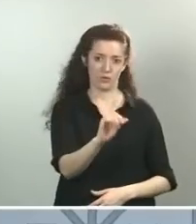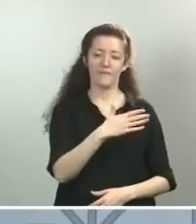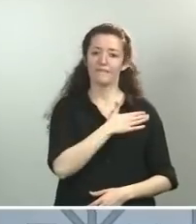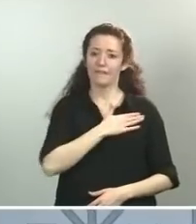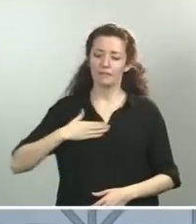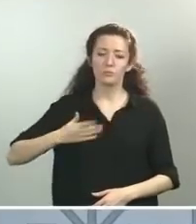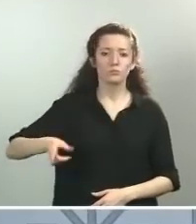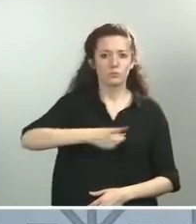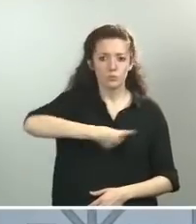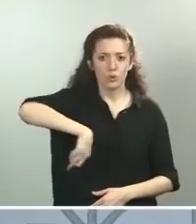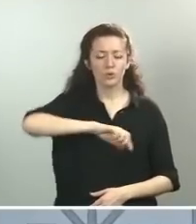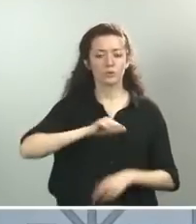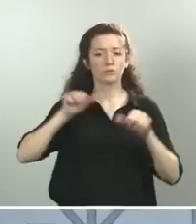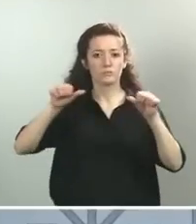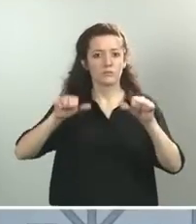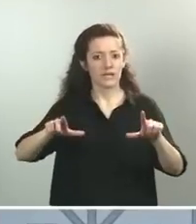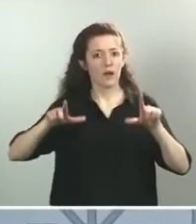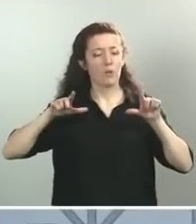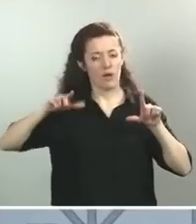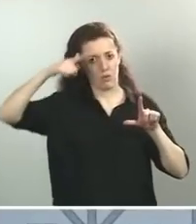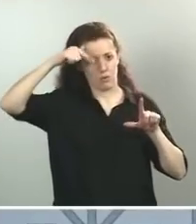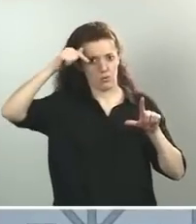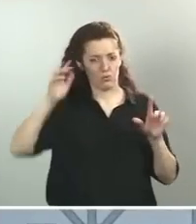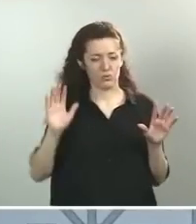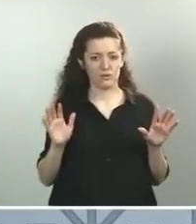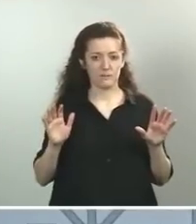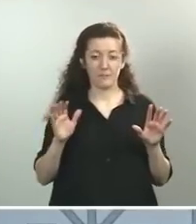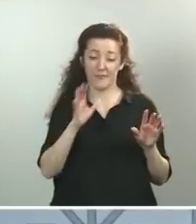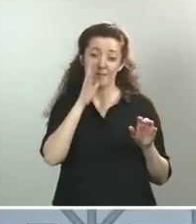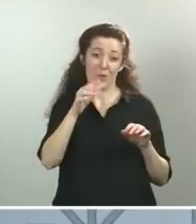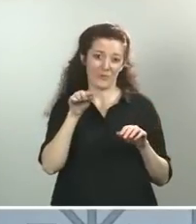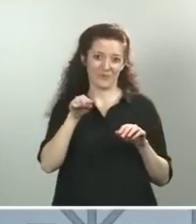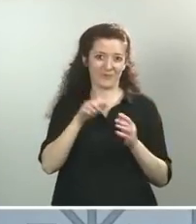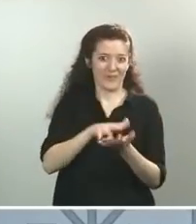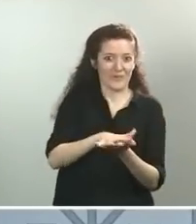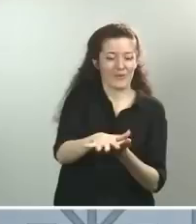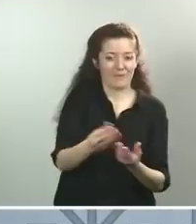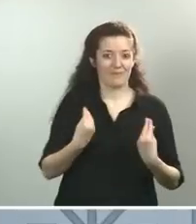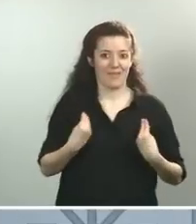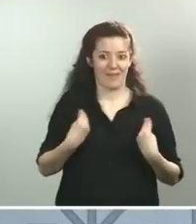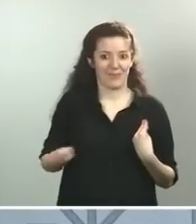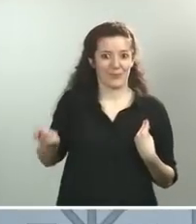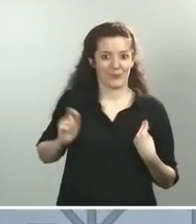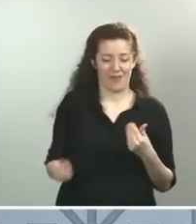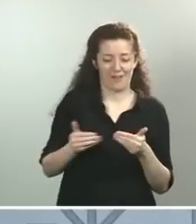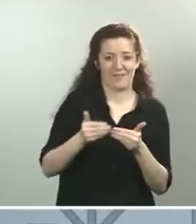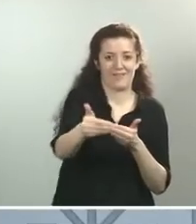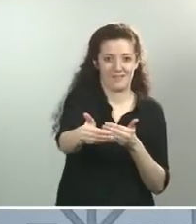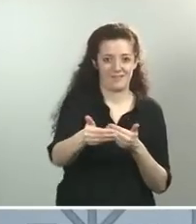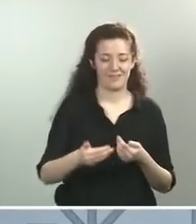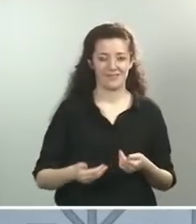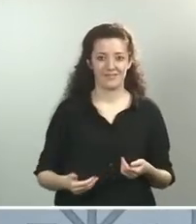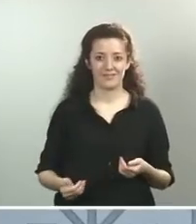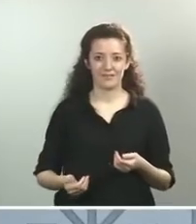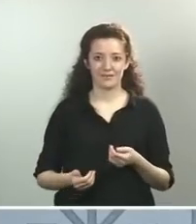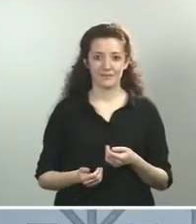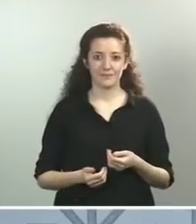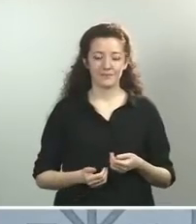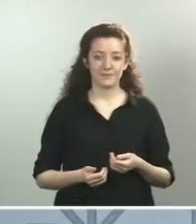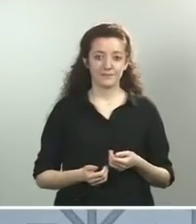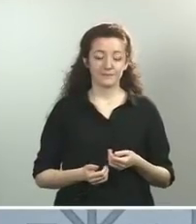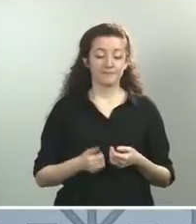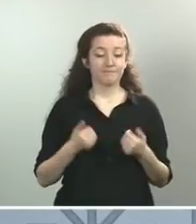a súa profesional futura. En ese sentido, o que podemos, o que hemos recomendado